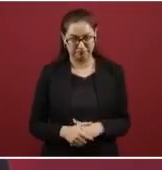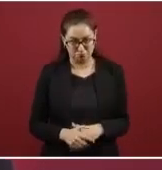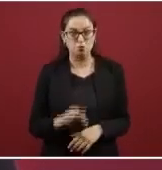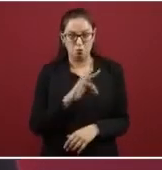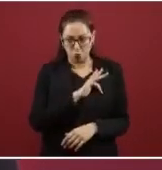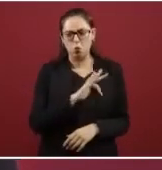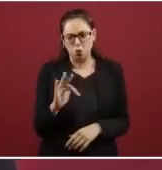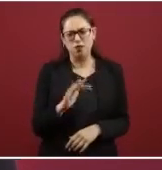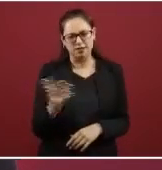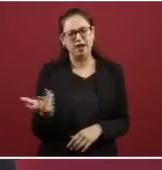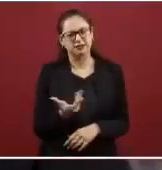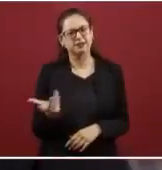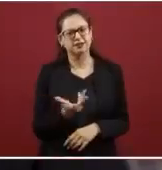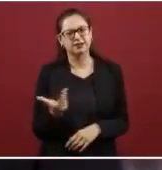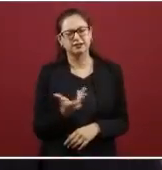llevar a cabo.